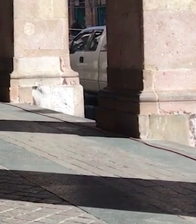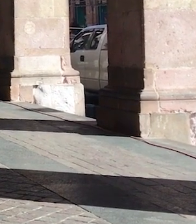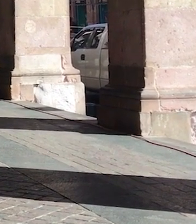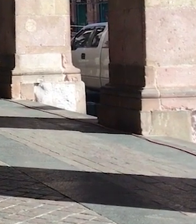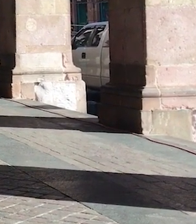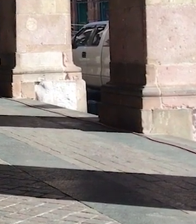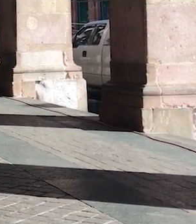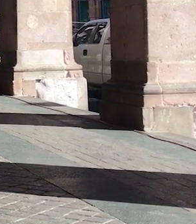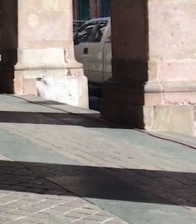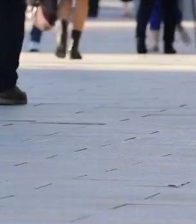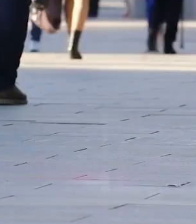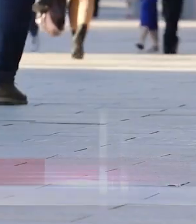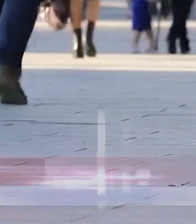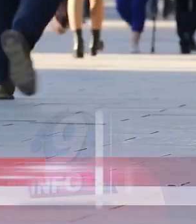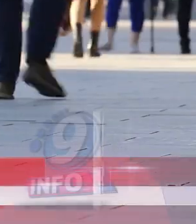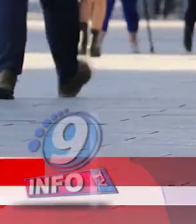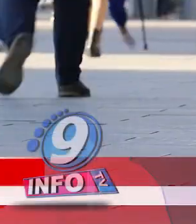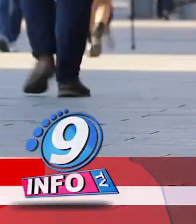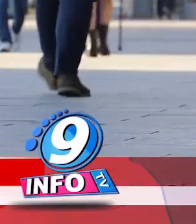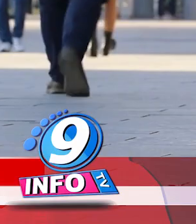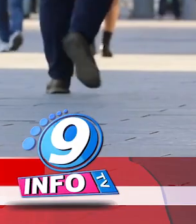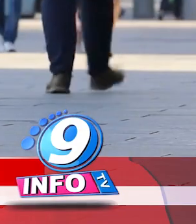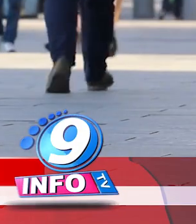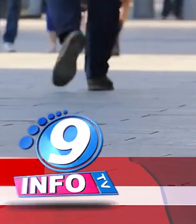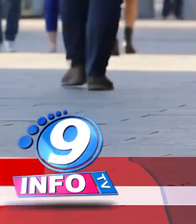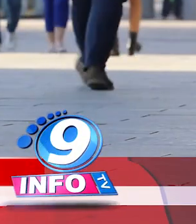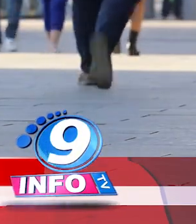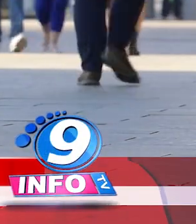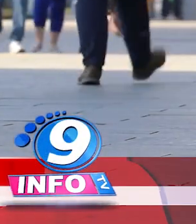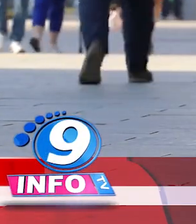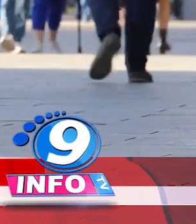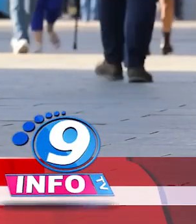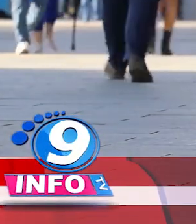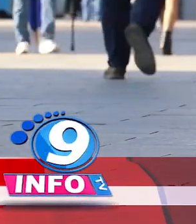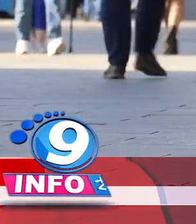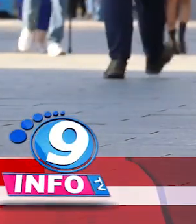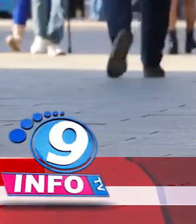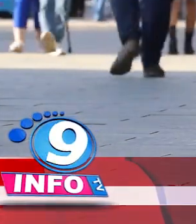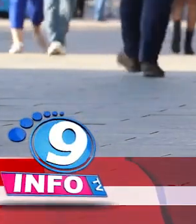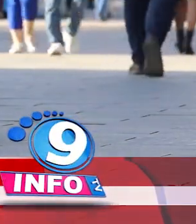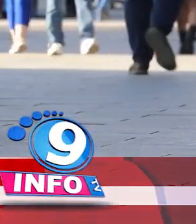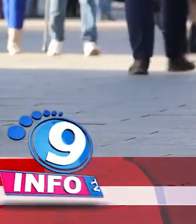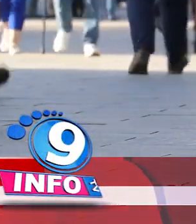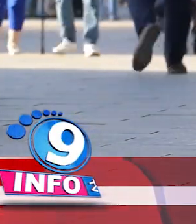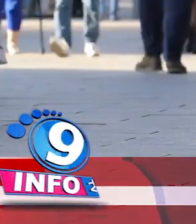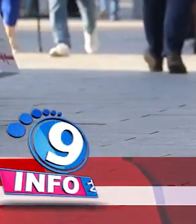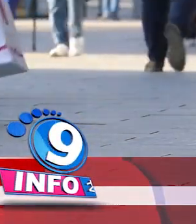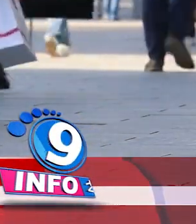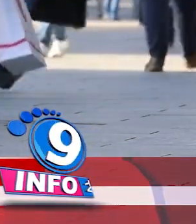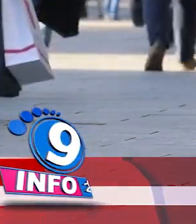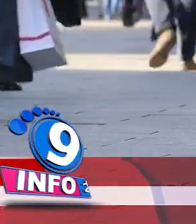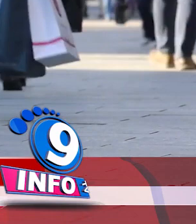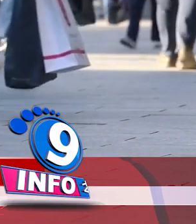como El séptimo estado con el menor número de casos positivos acumulados del virus sars 2 la secretaría de salud a nivel